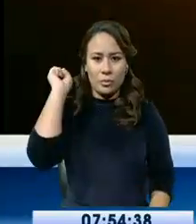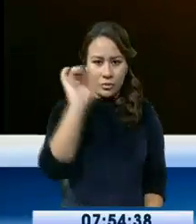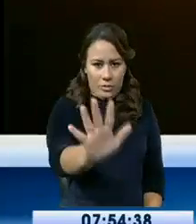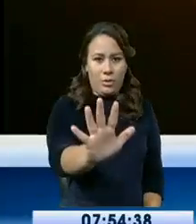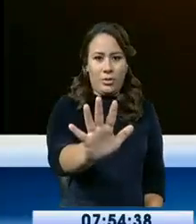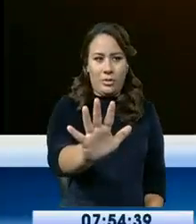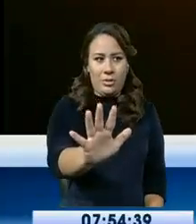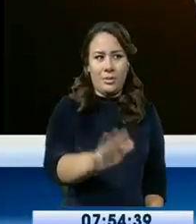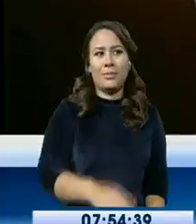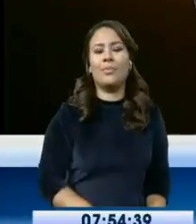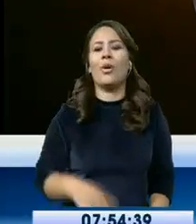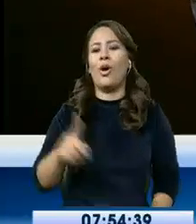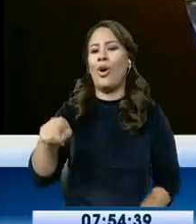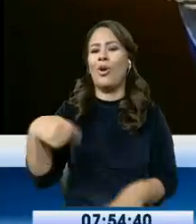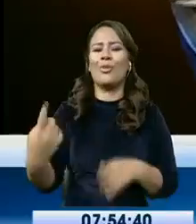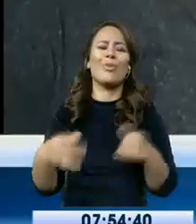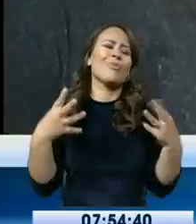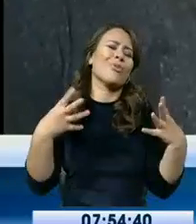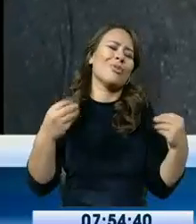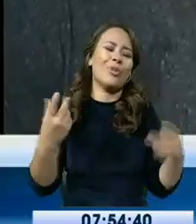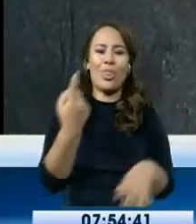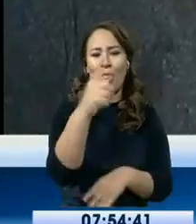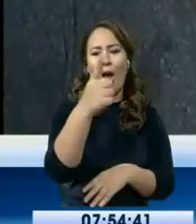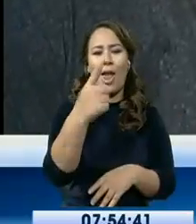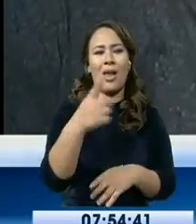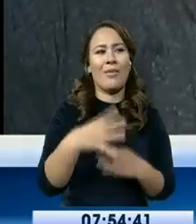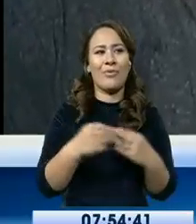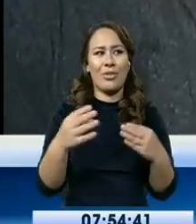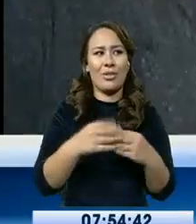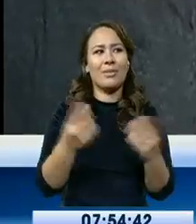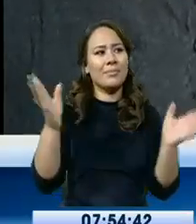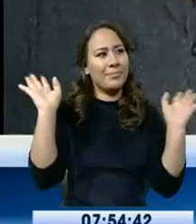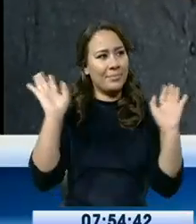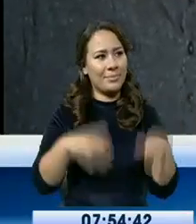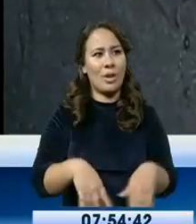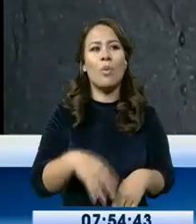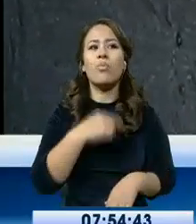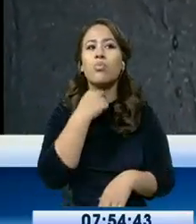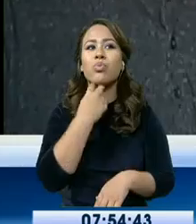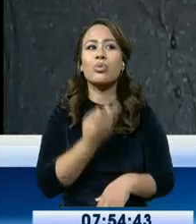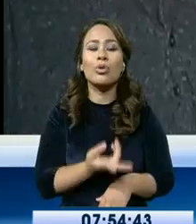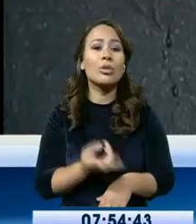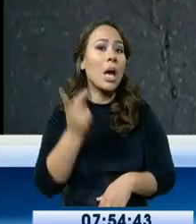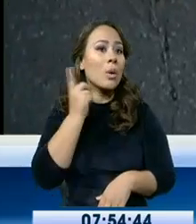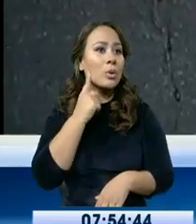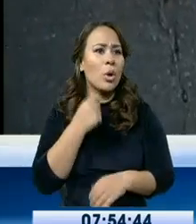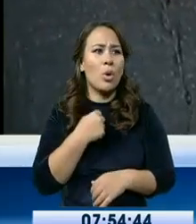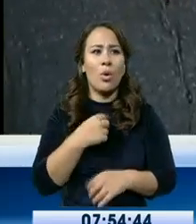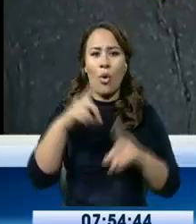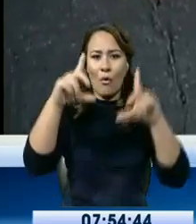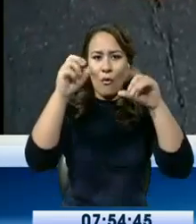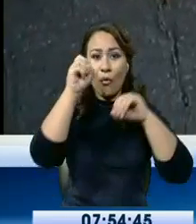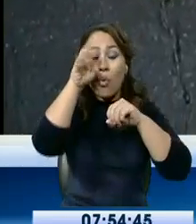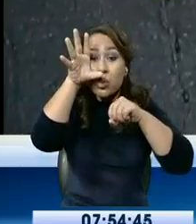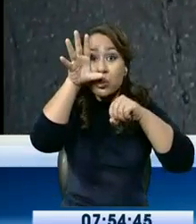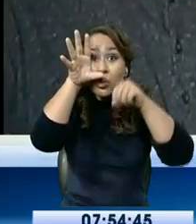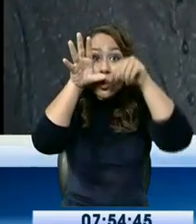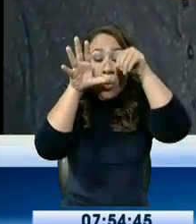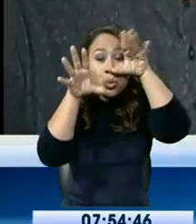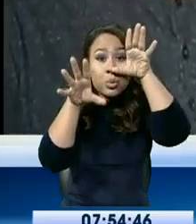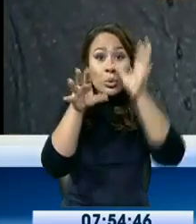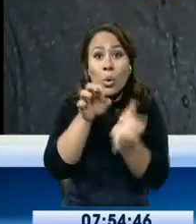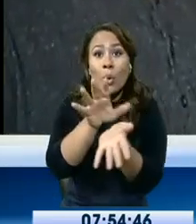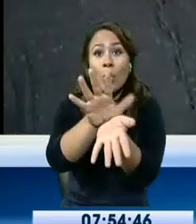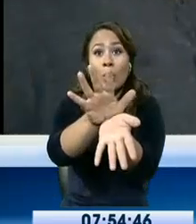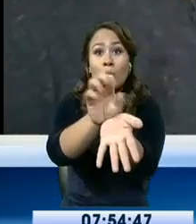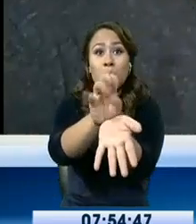es $1 y pueden tomarse las fotos que quieran. Y en el momento de la foto vamos a poner lo que son las voces, los focos, los efectos, y si pueden